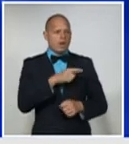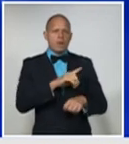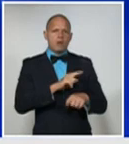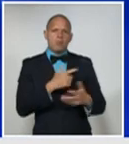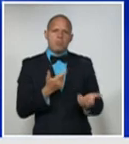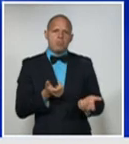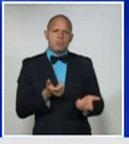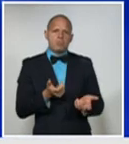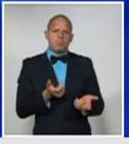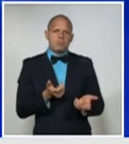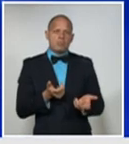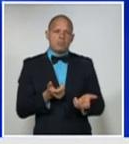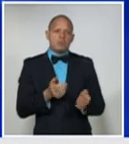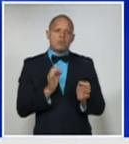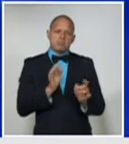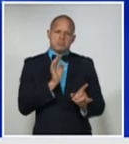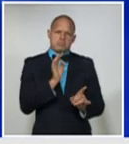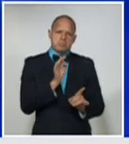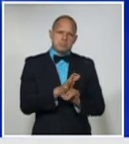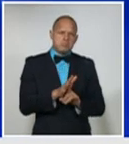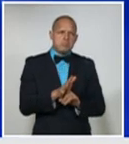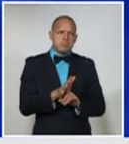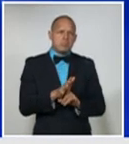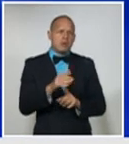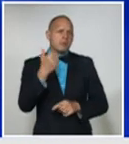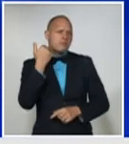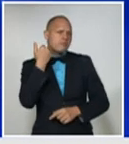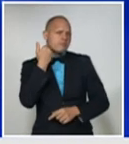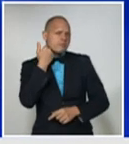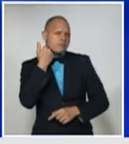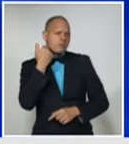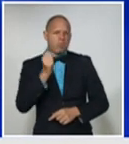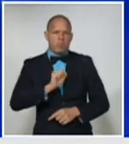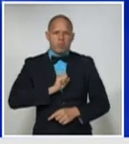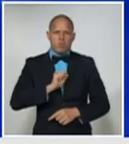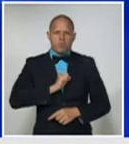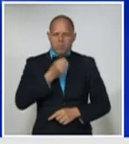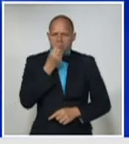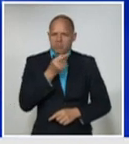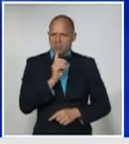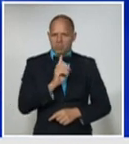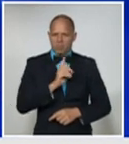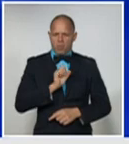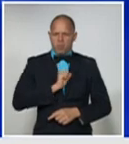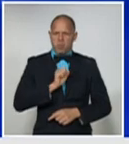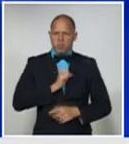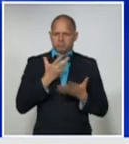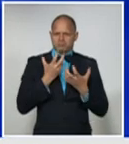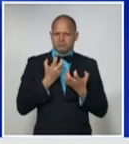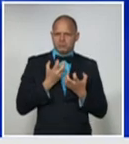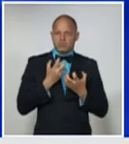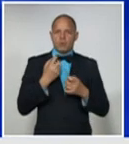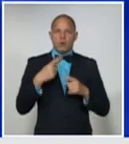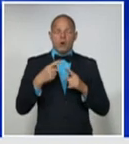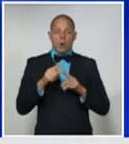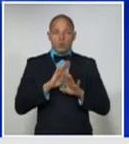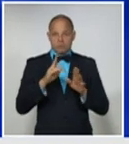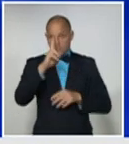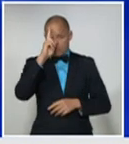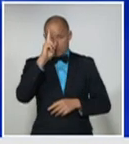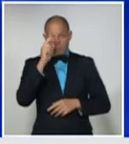inició con fiebre, tos seca, fue evaluado, se